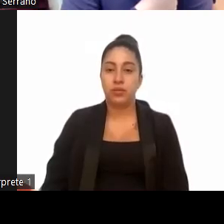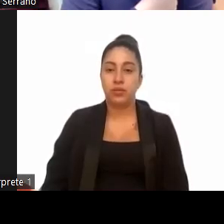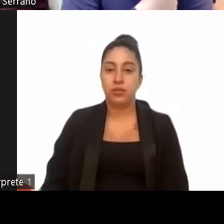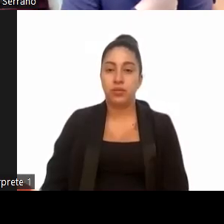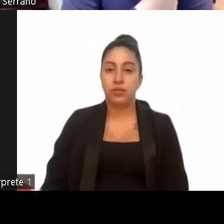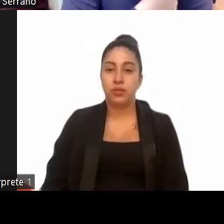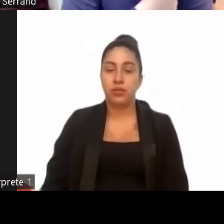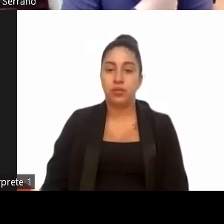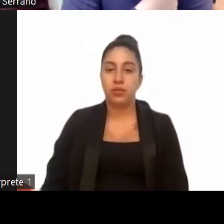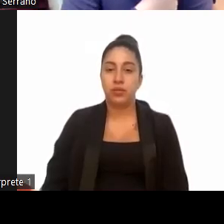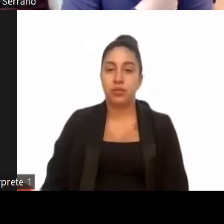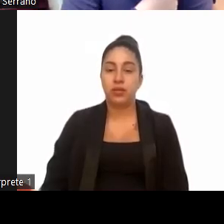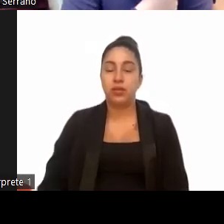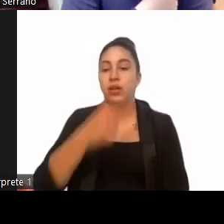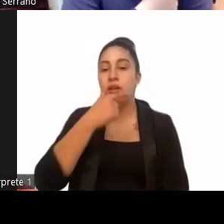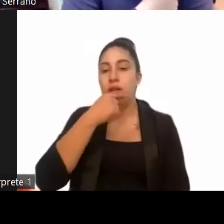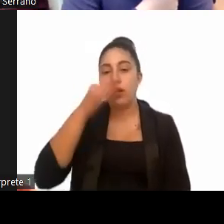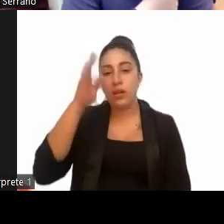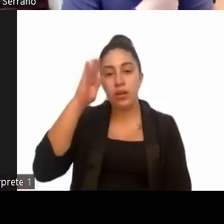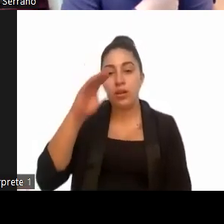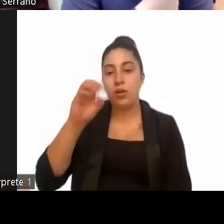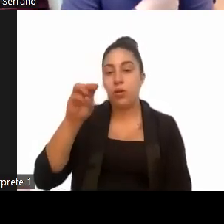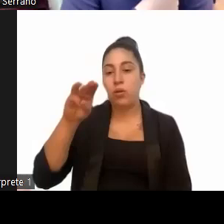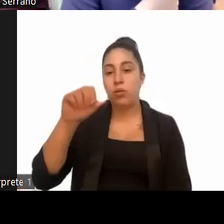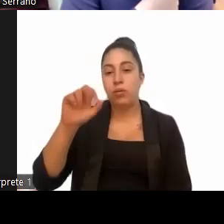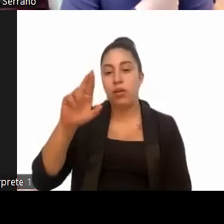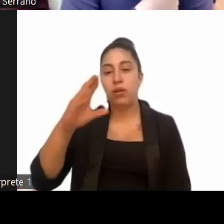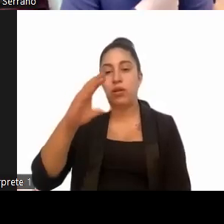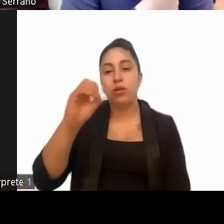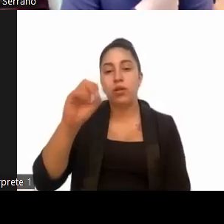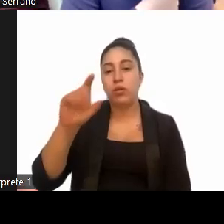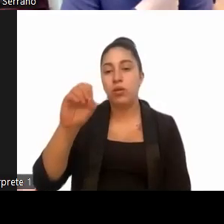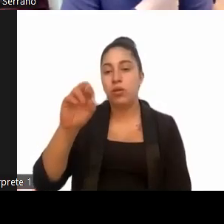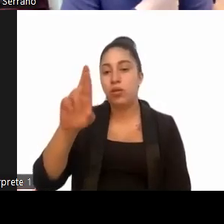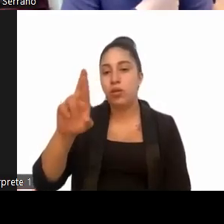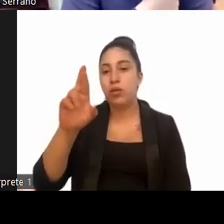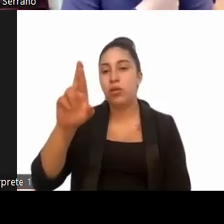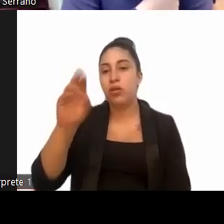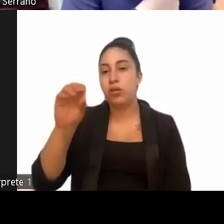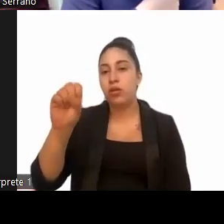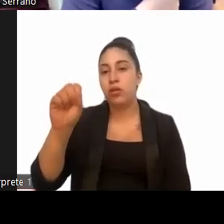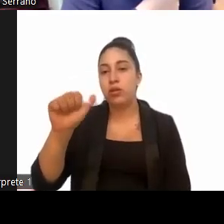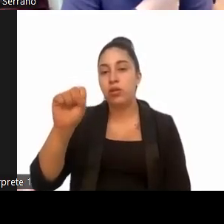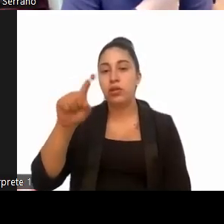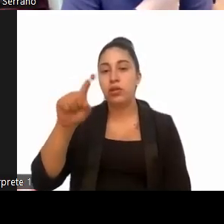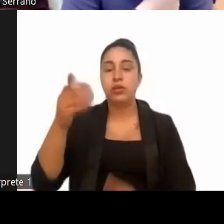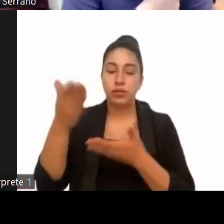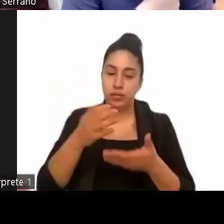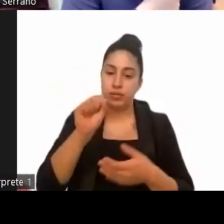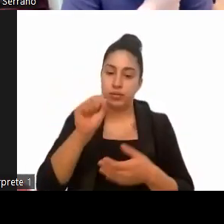¿No? Maestro Omar Color Rosas. Omar Color, presente.